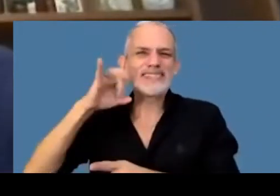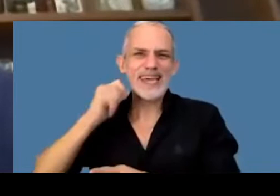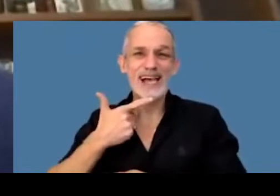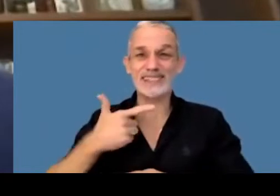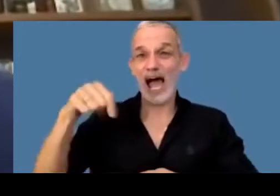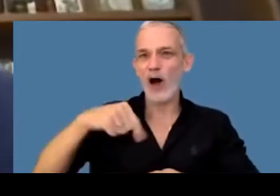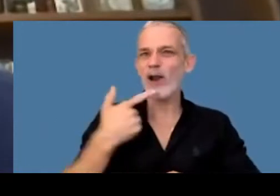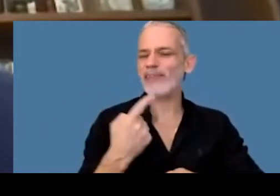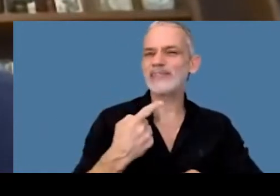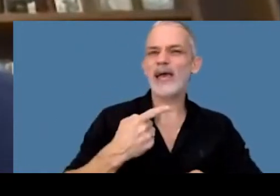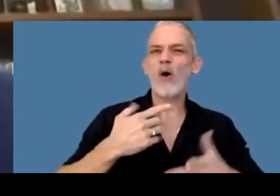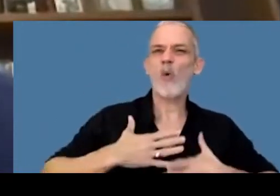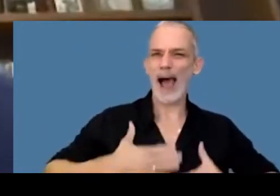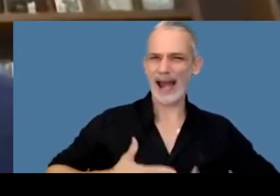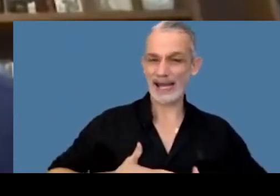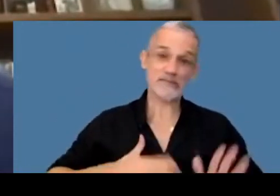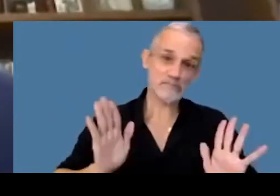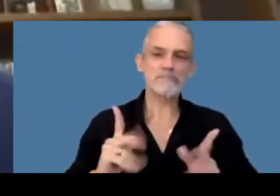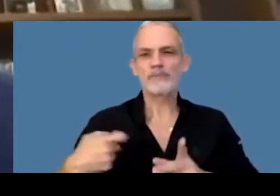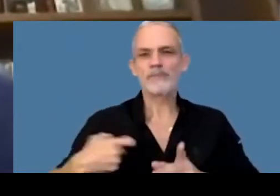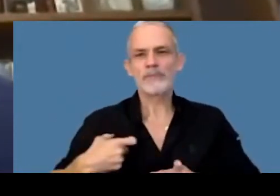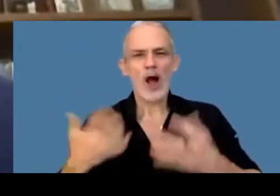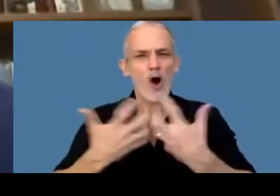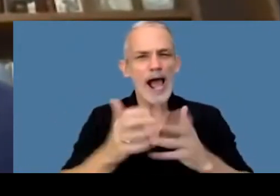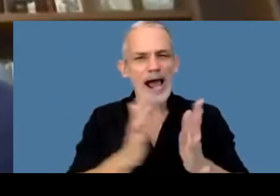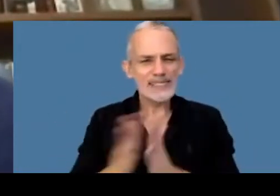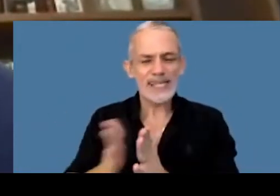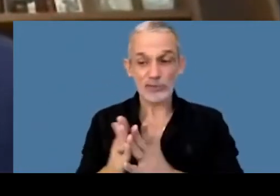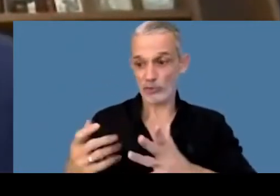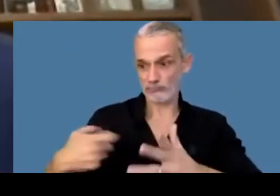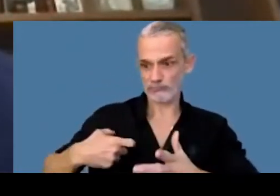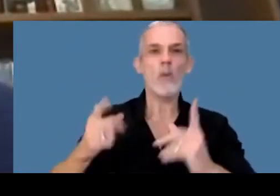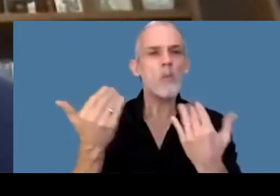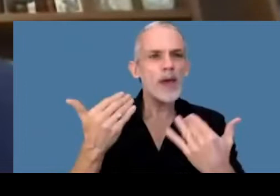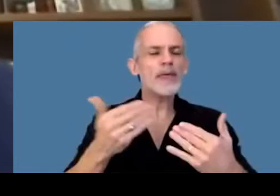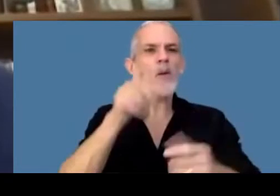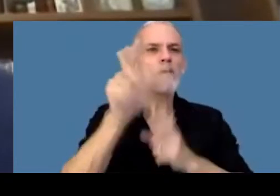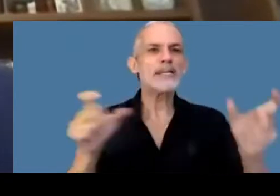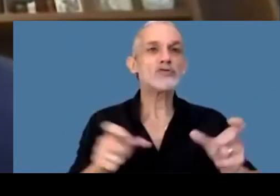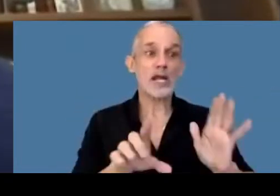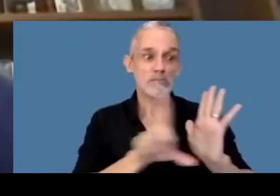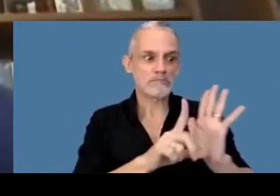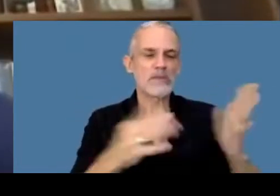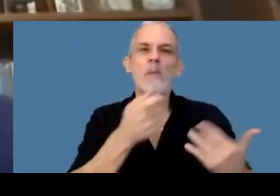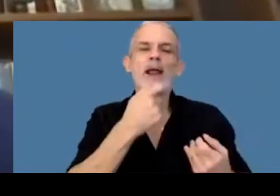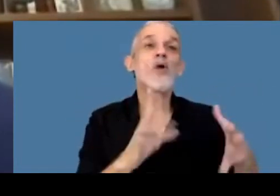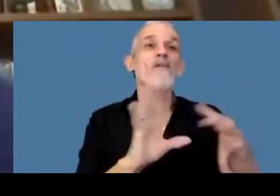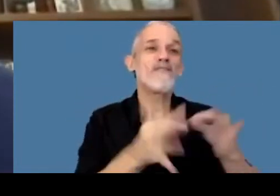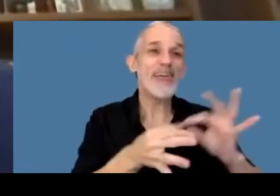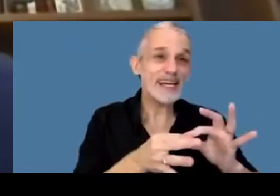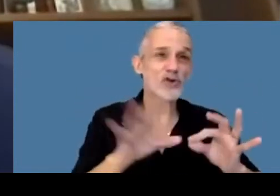la vez también la organización sindical se puede dar por personas jurídicas. Por ejemplo, si tenemos una federación o una